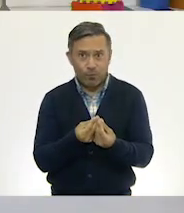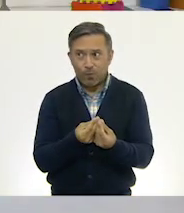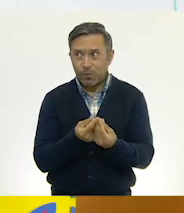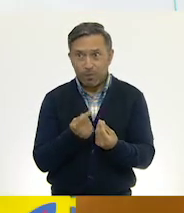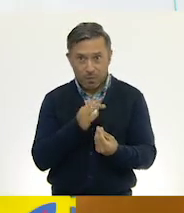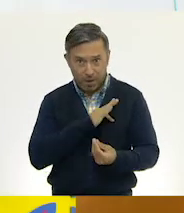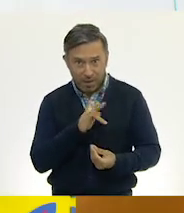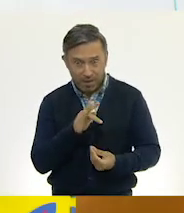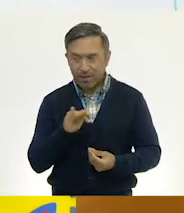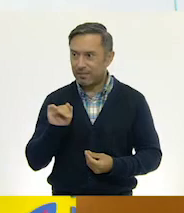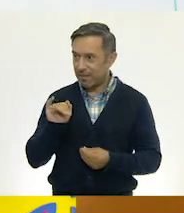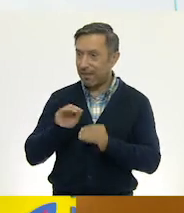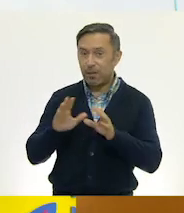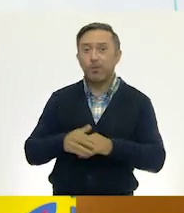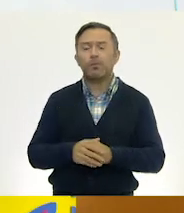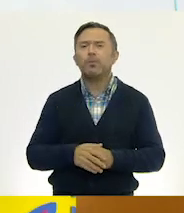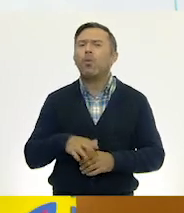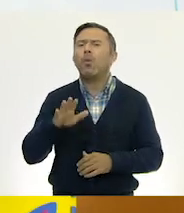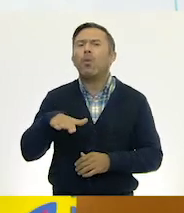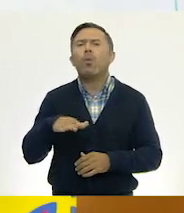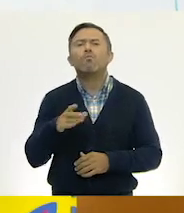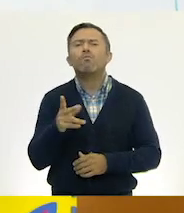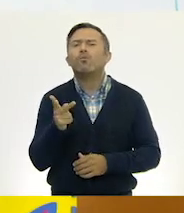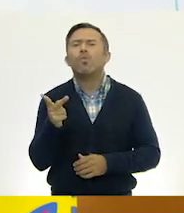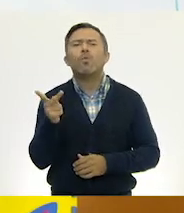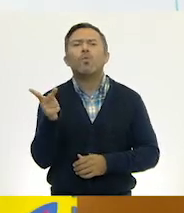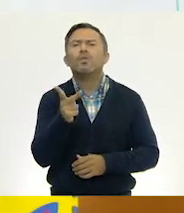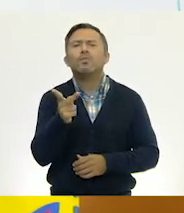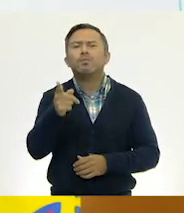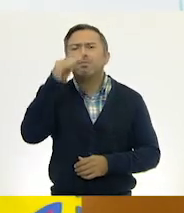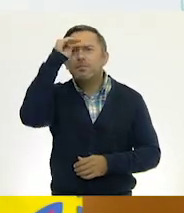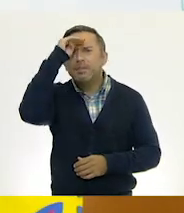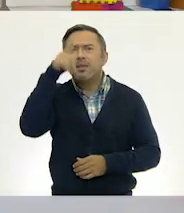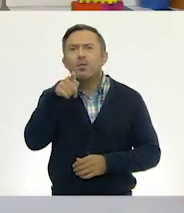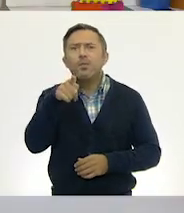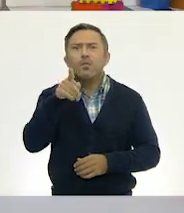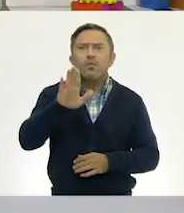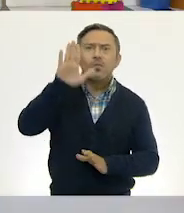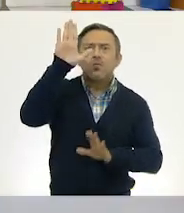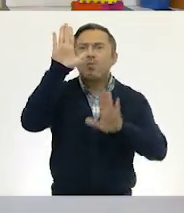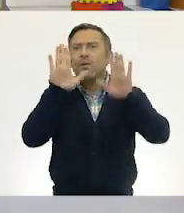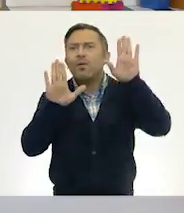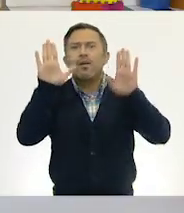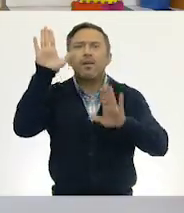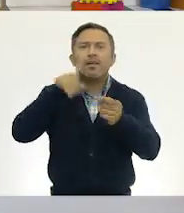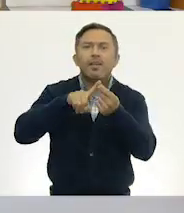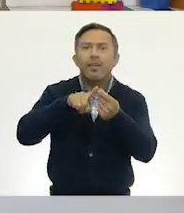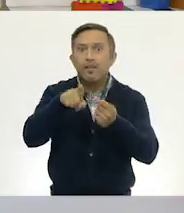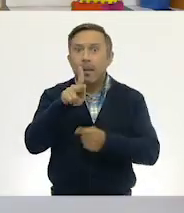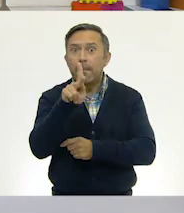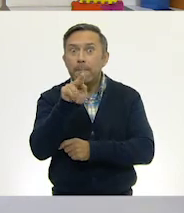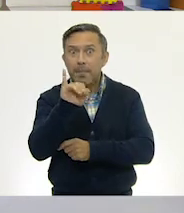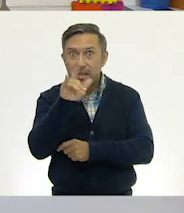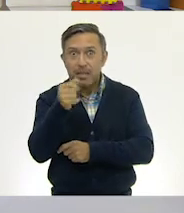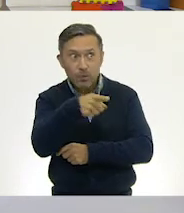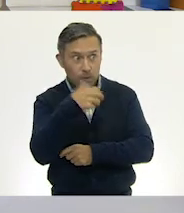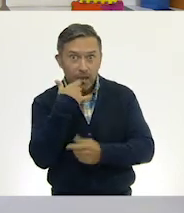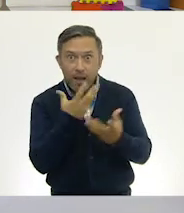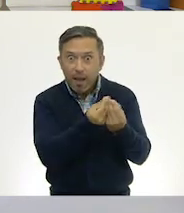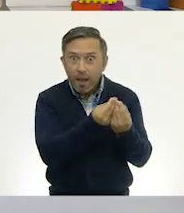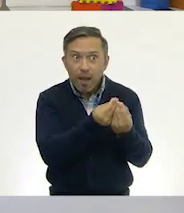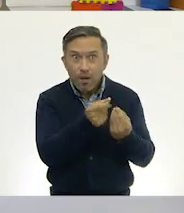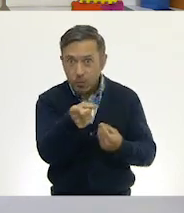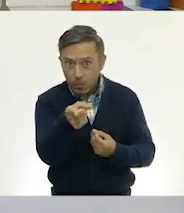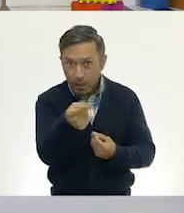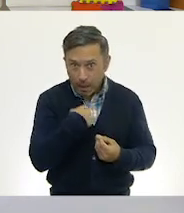ya, vamos a ver, ustedes decidan quién quiere estar en el equipo de Pili. A ver, levanten sus manos. ¿Tú conmigo? ¿Quién quiere estar? ¿Quién? Muy bien. ¿Tú también conmigo?